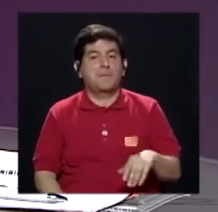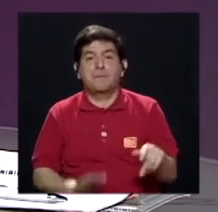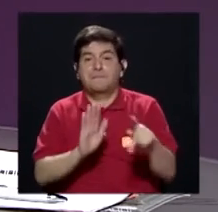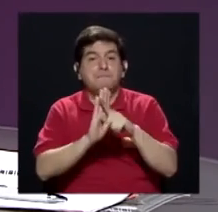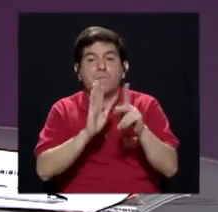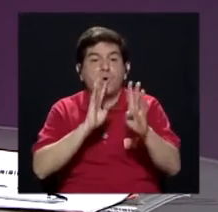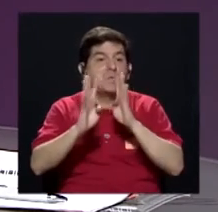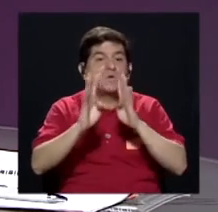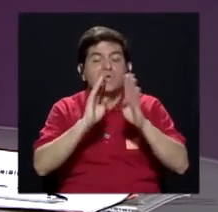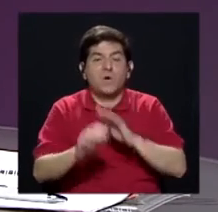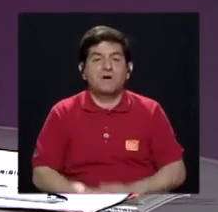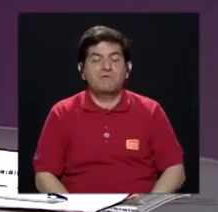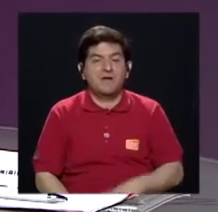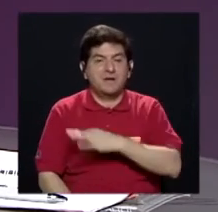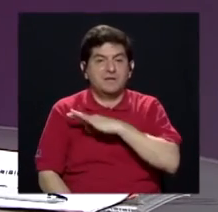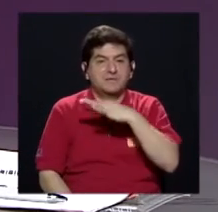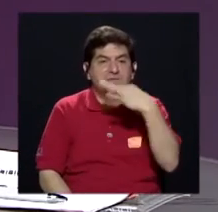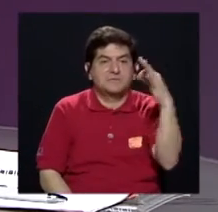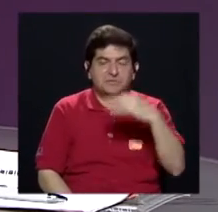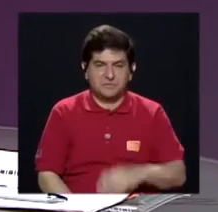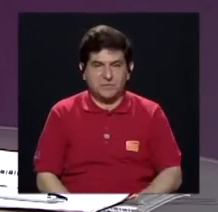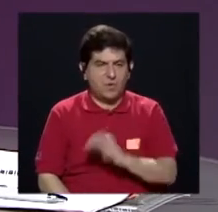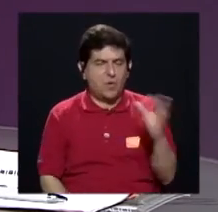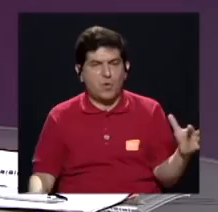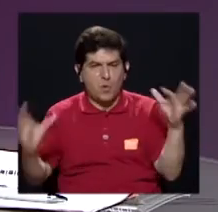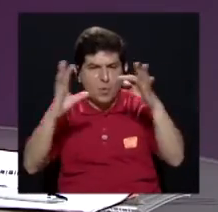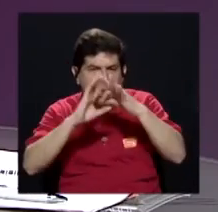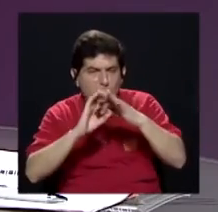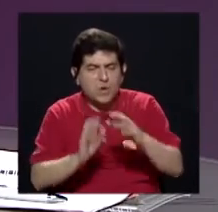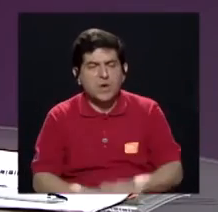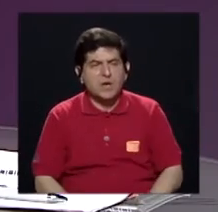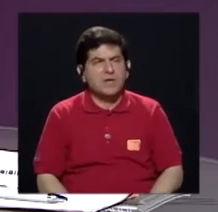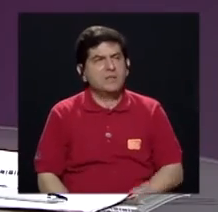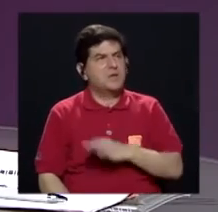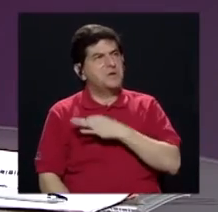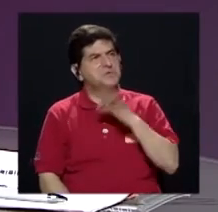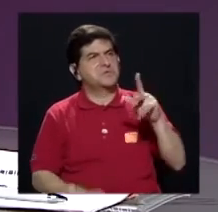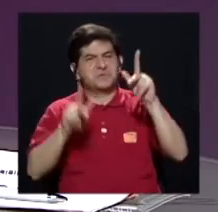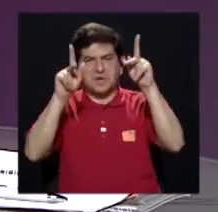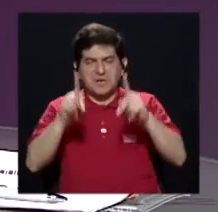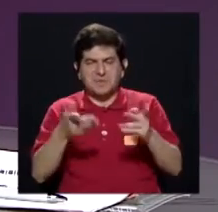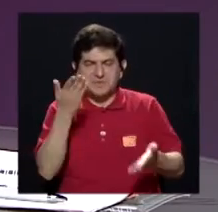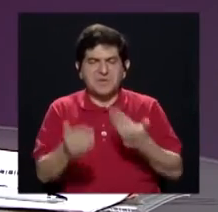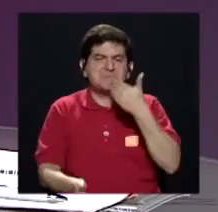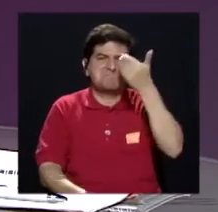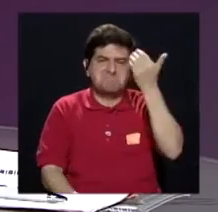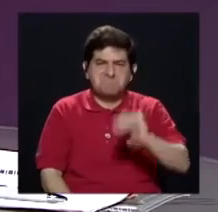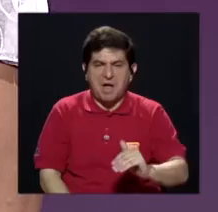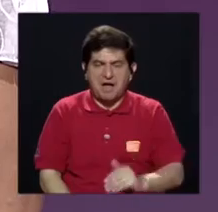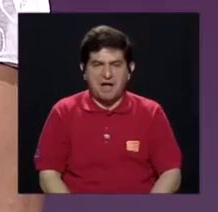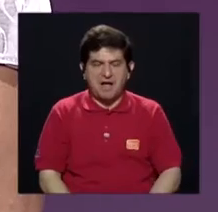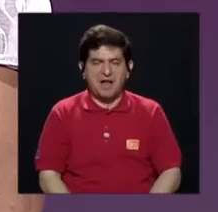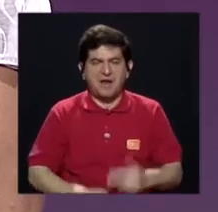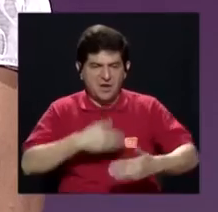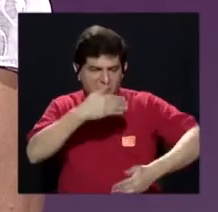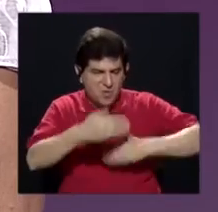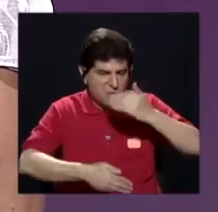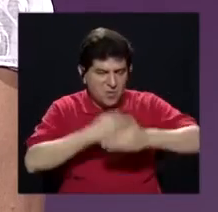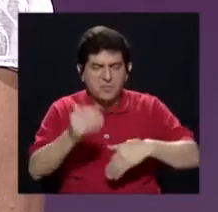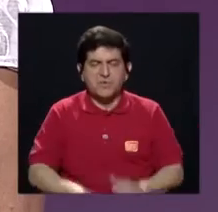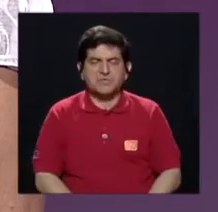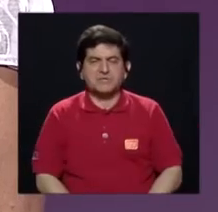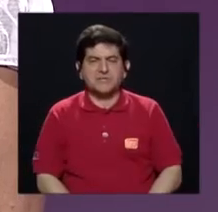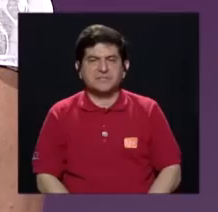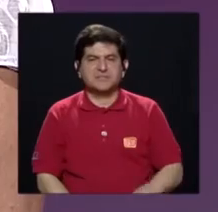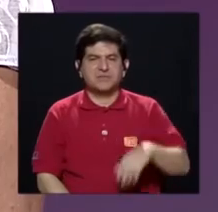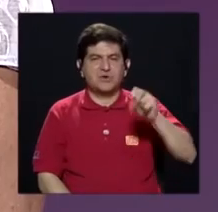lo espiritual. O se asoció mucho lo espiritual a las personas que están mal, ¿no? Como procesos psicóticos. Además,